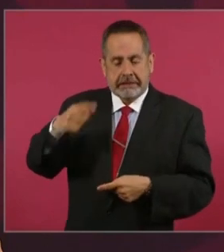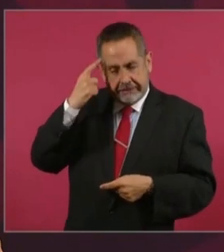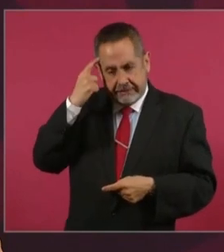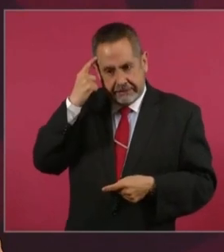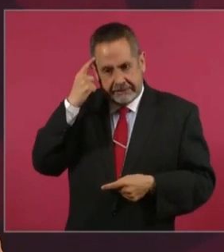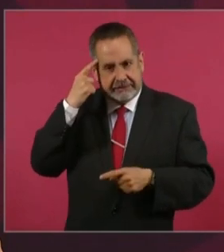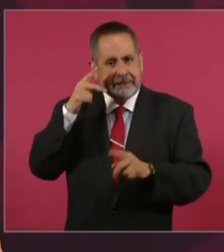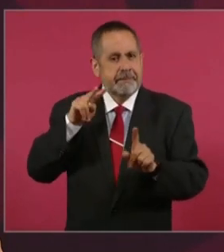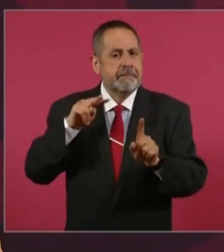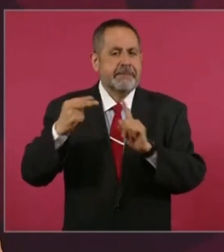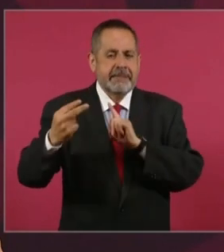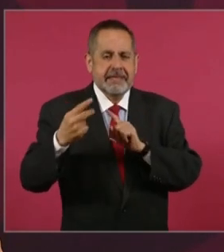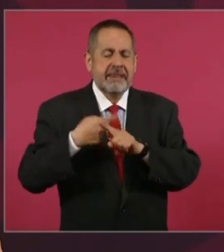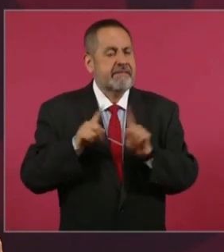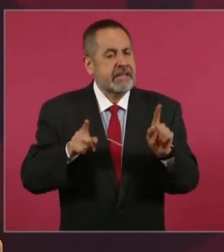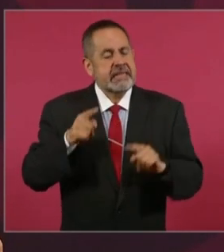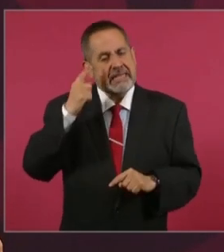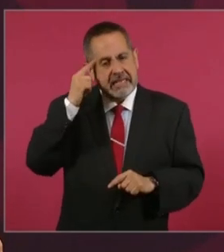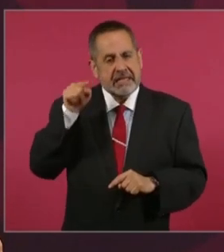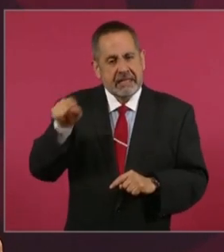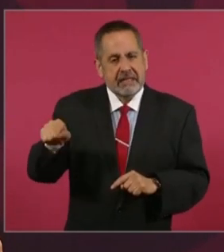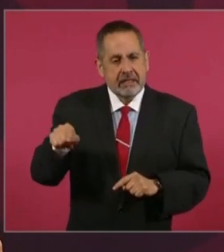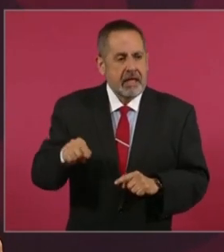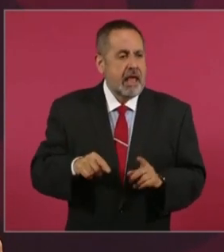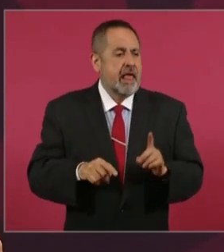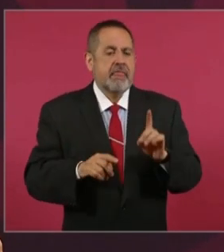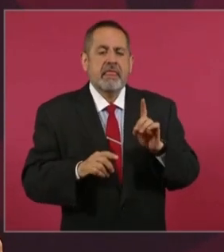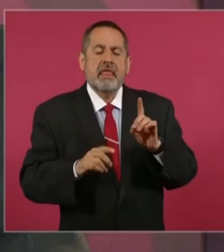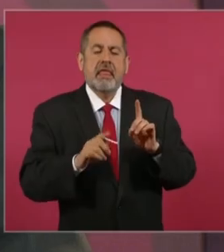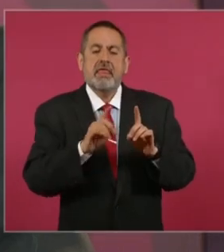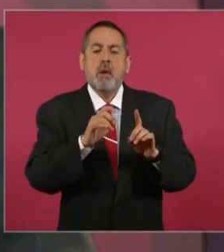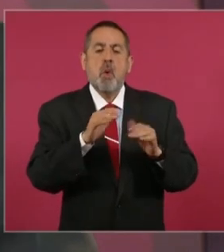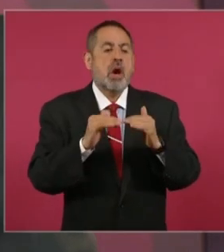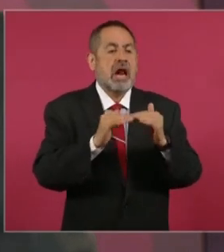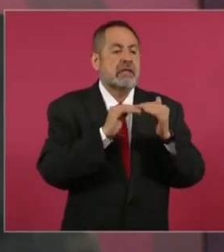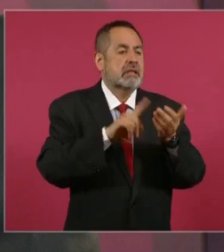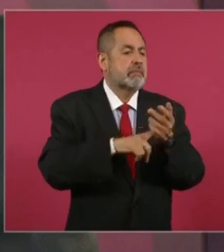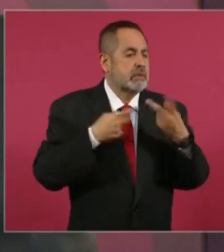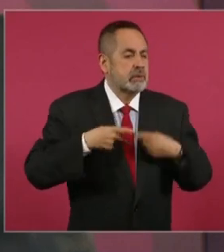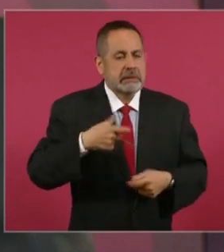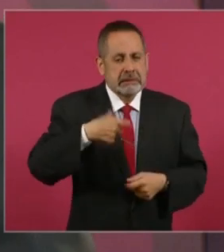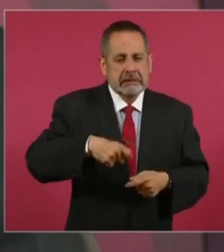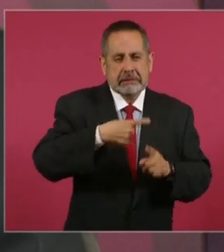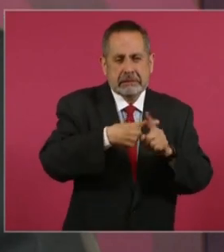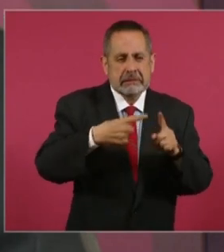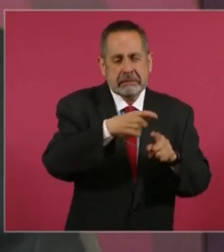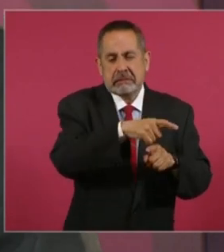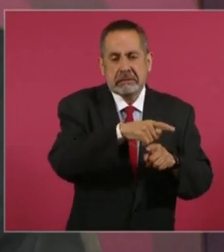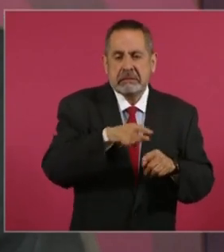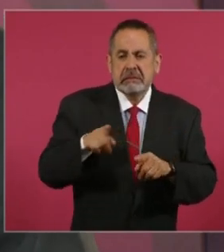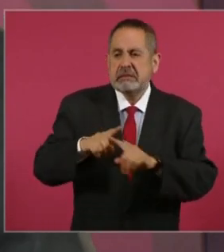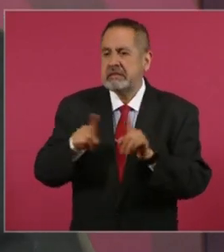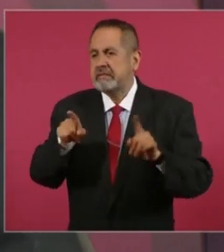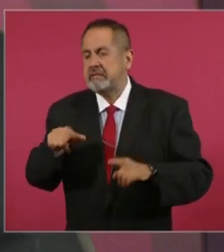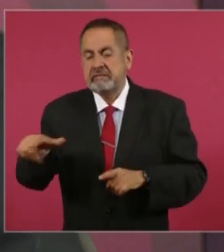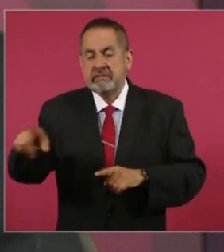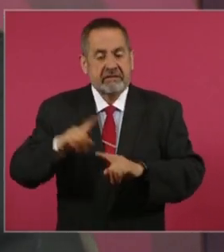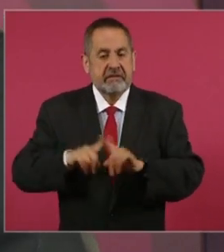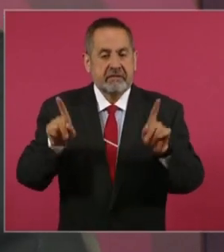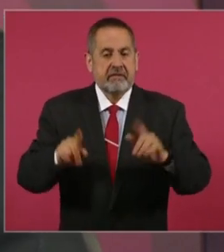connotación distinta que la democracia para el rico o para los que vivimos mejor,